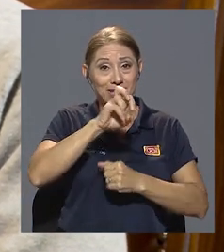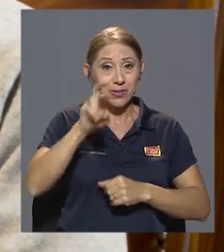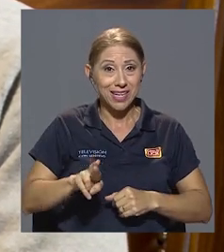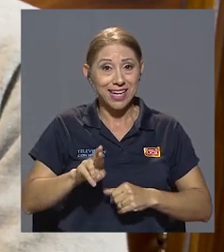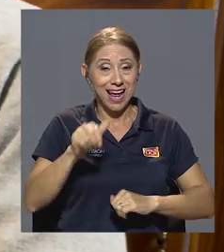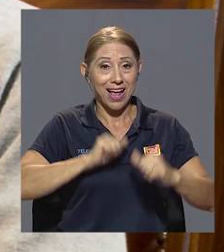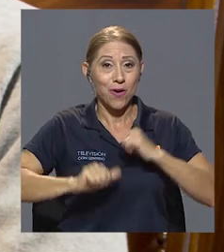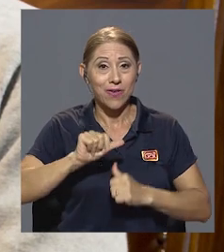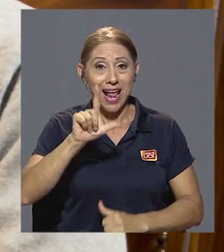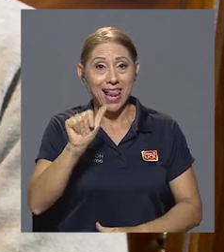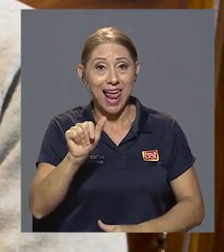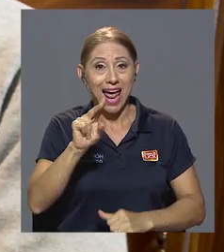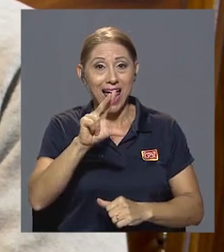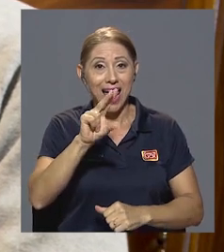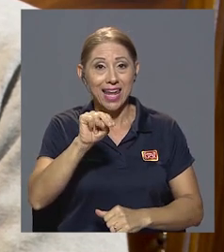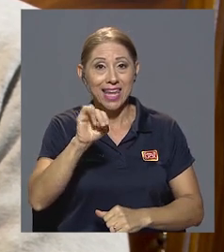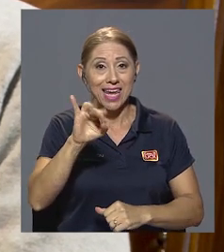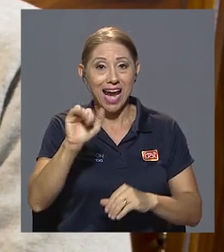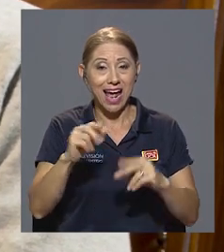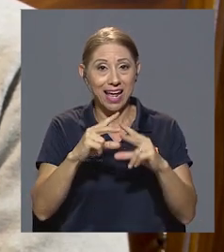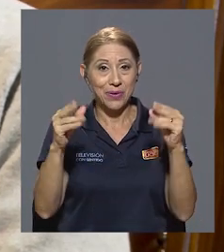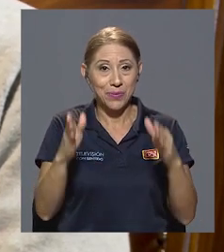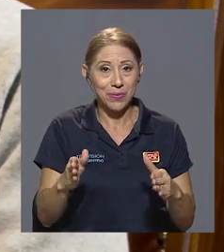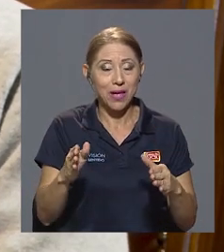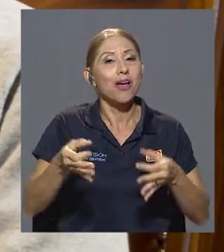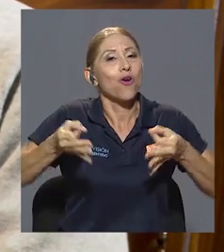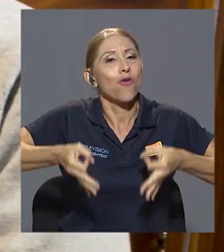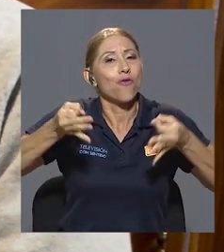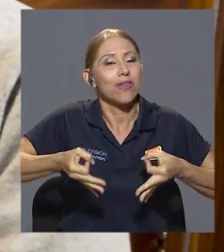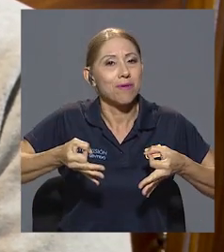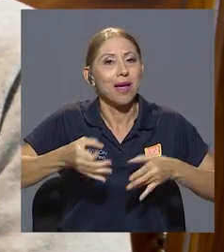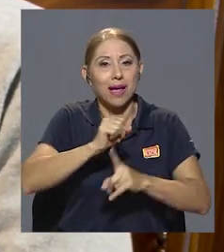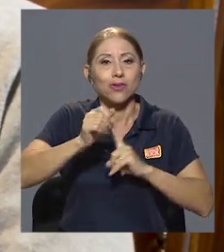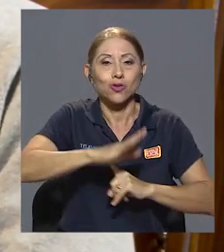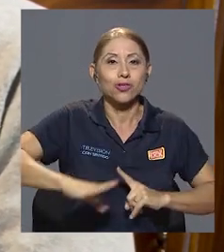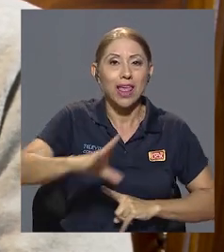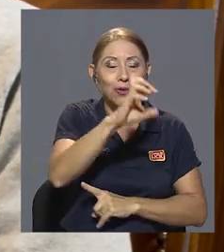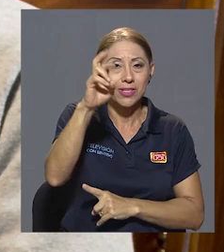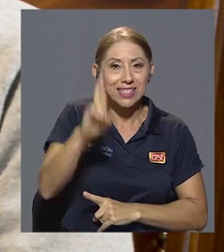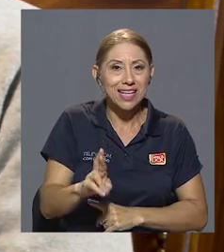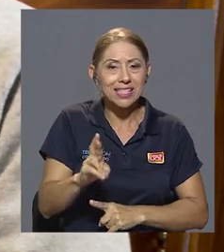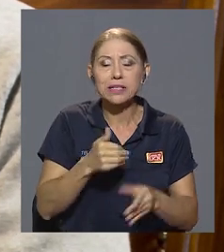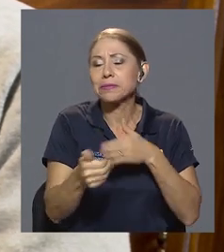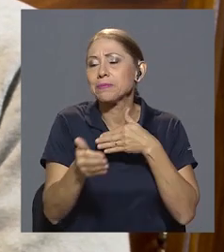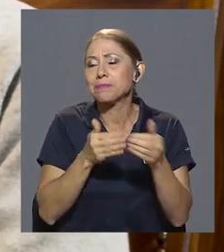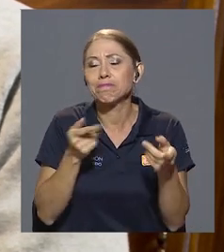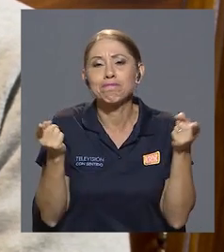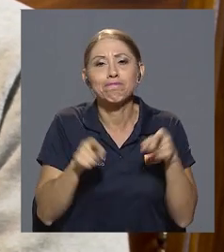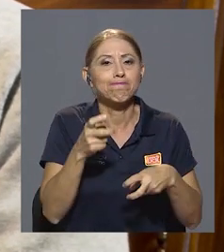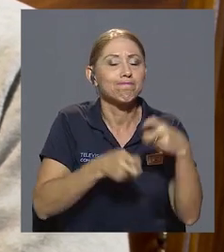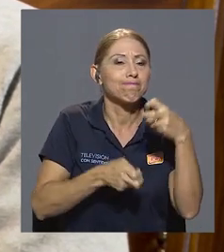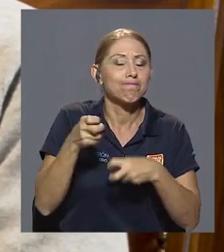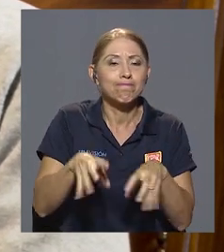de la nica nos confirma que que la sociedad costarricense en medio de las dificultades tensiones y conflictos